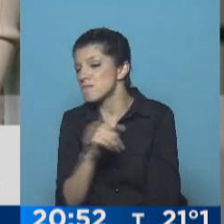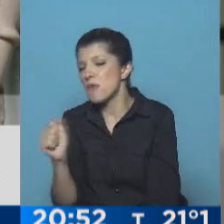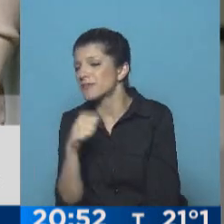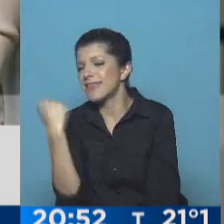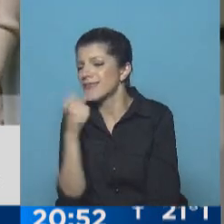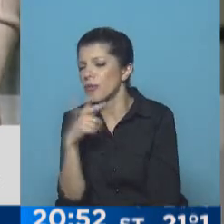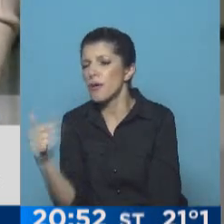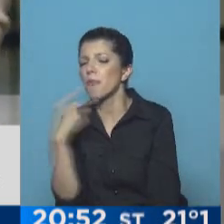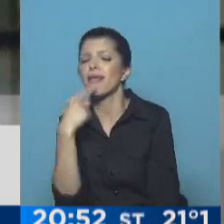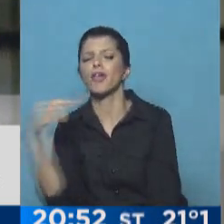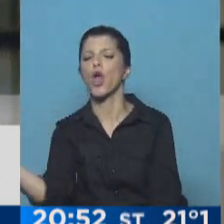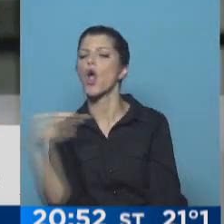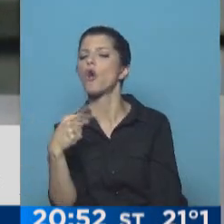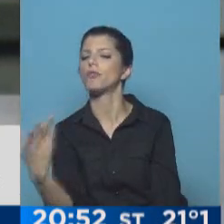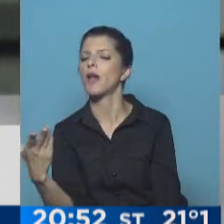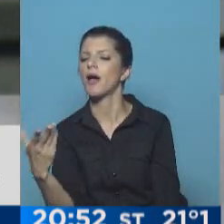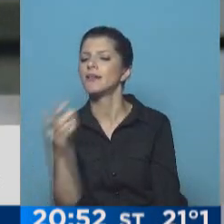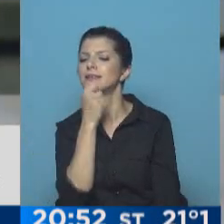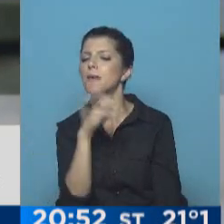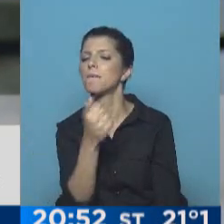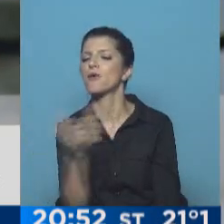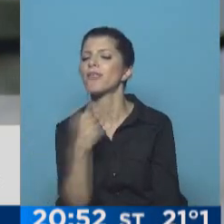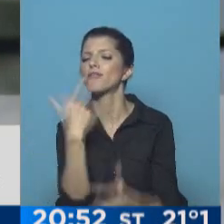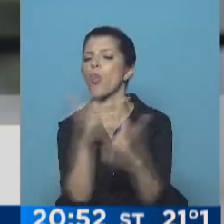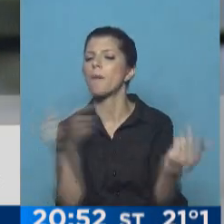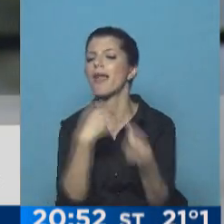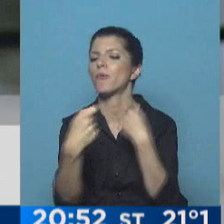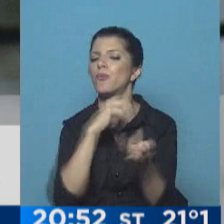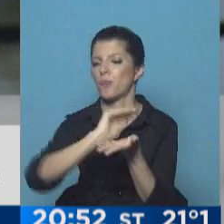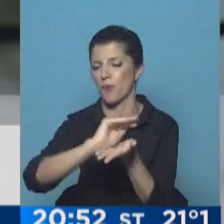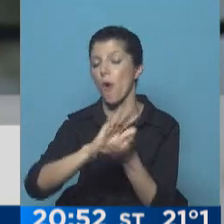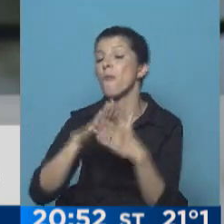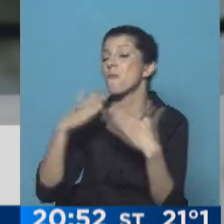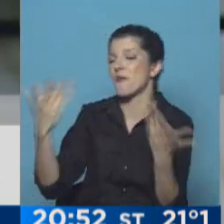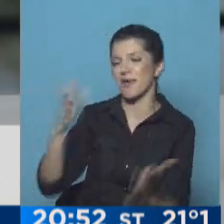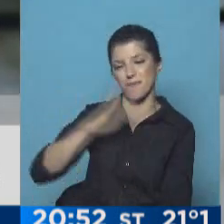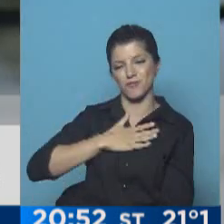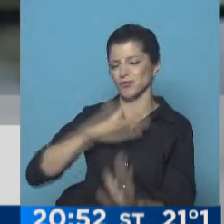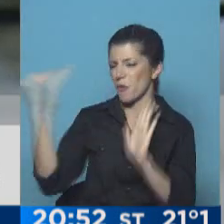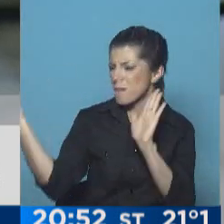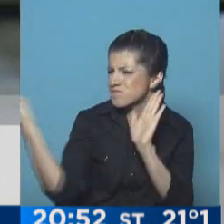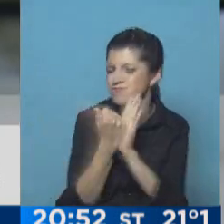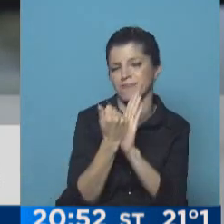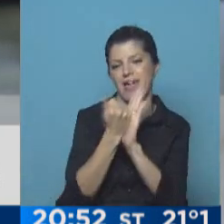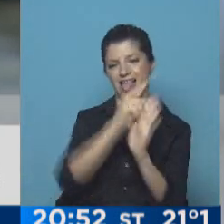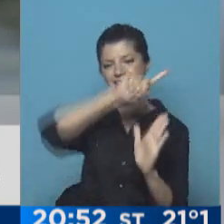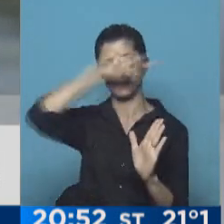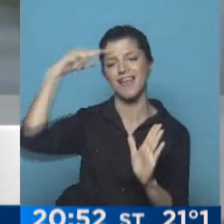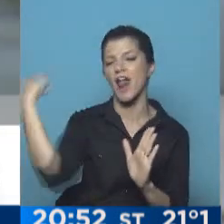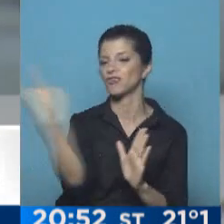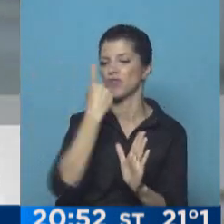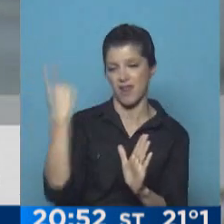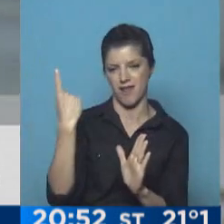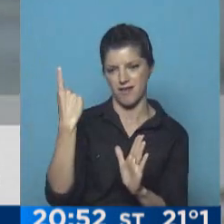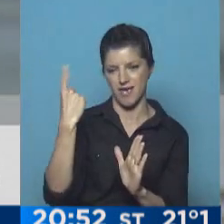votaron en contra Simplemente porque hemos sentado un precedente internacional por primera